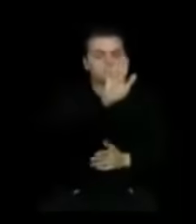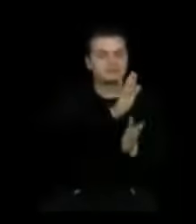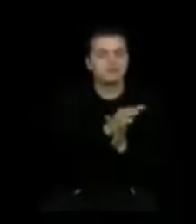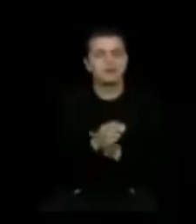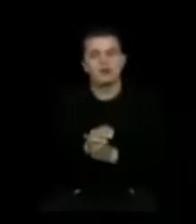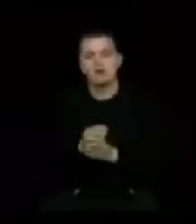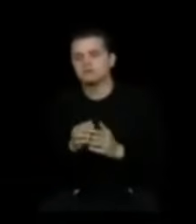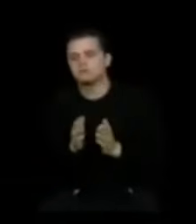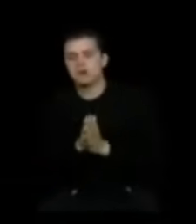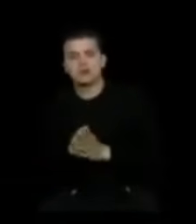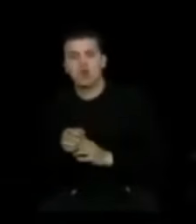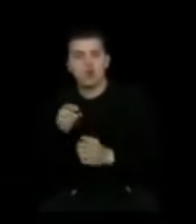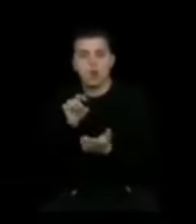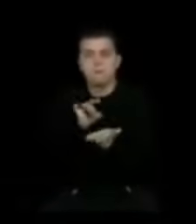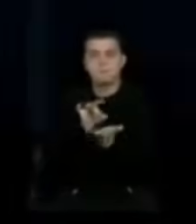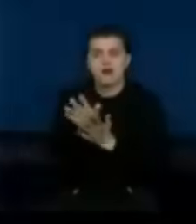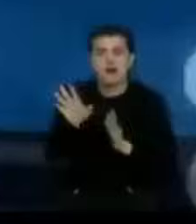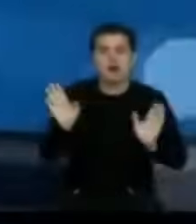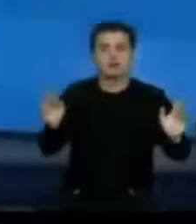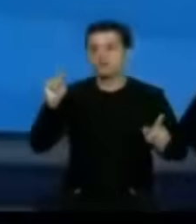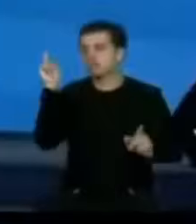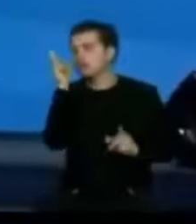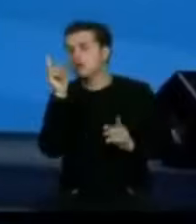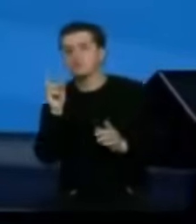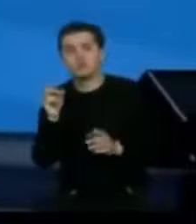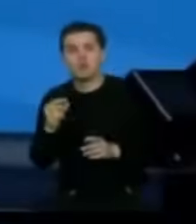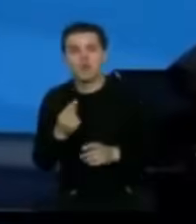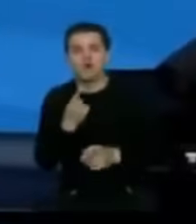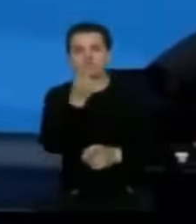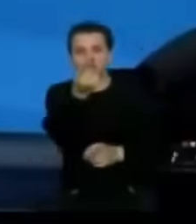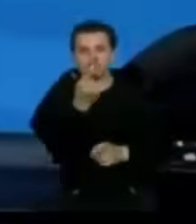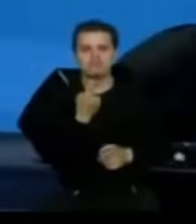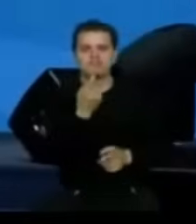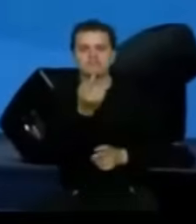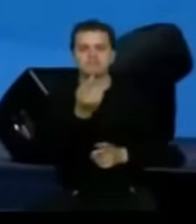no envió a los ángeles, nos envió a nosotros.